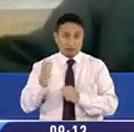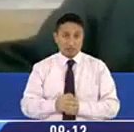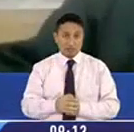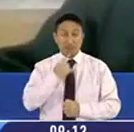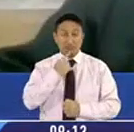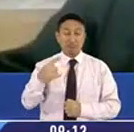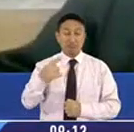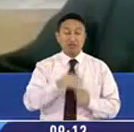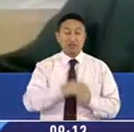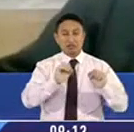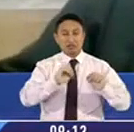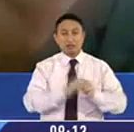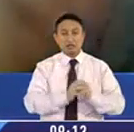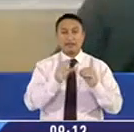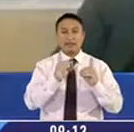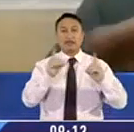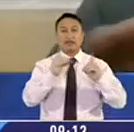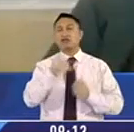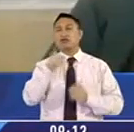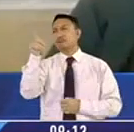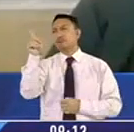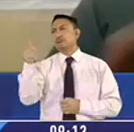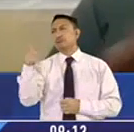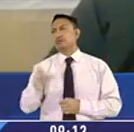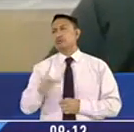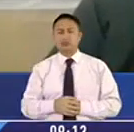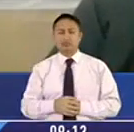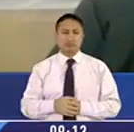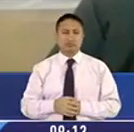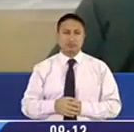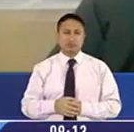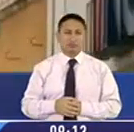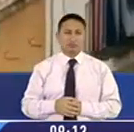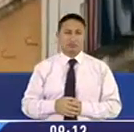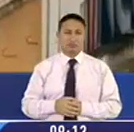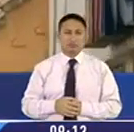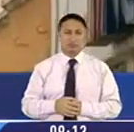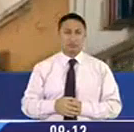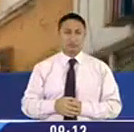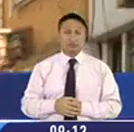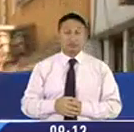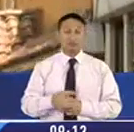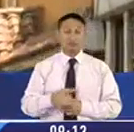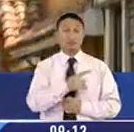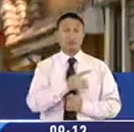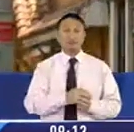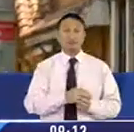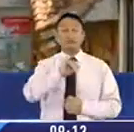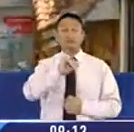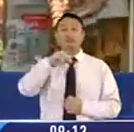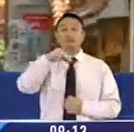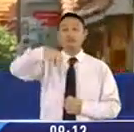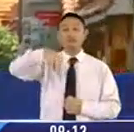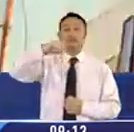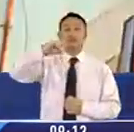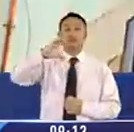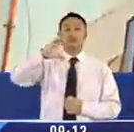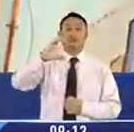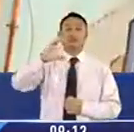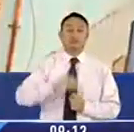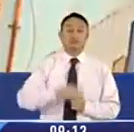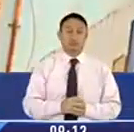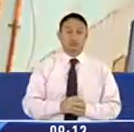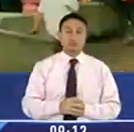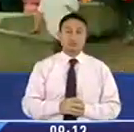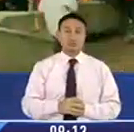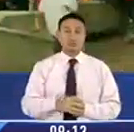varios rubritos así sueltos dentro de todo ese proceso. El Instituto Nacional de Estadísticas y Censos informó que la tasa de